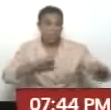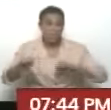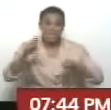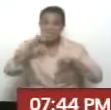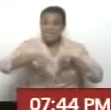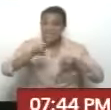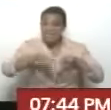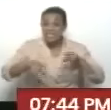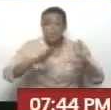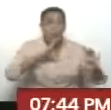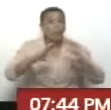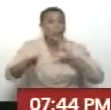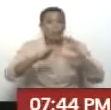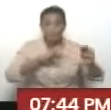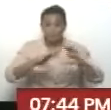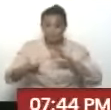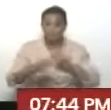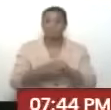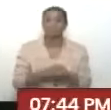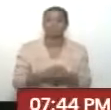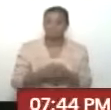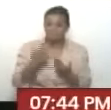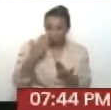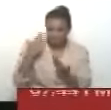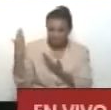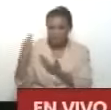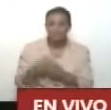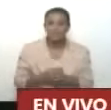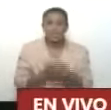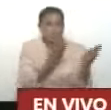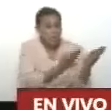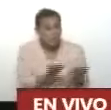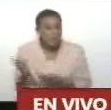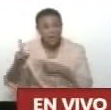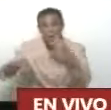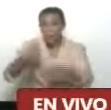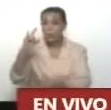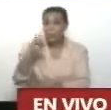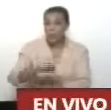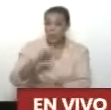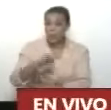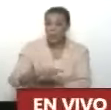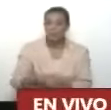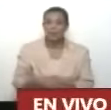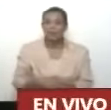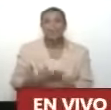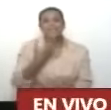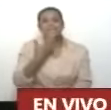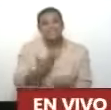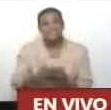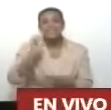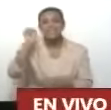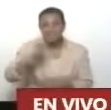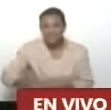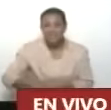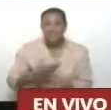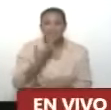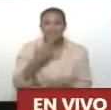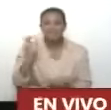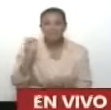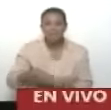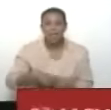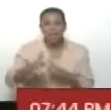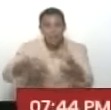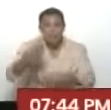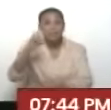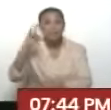de niños y niñas comunicadores. Te invito para el próximo lunes. ¿Puedes ir? Sí. El